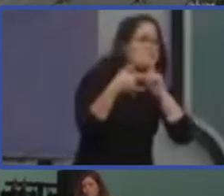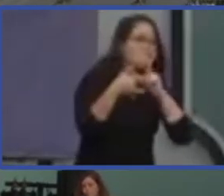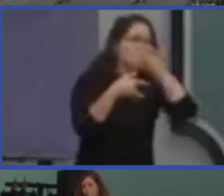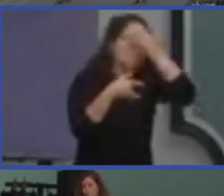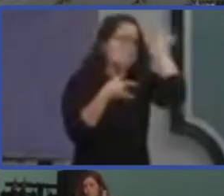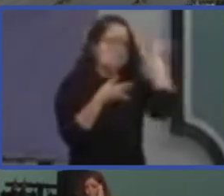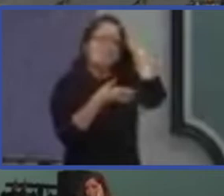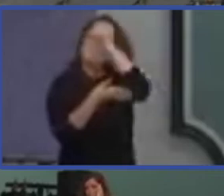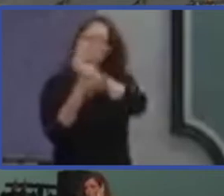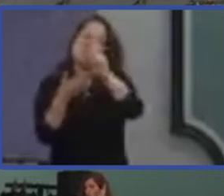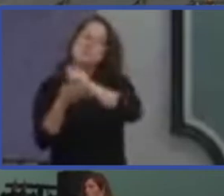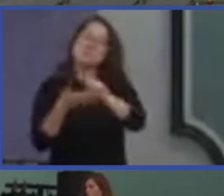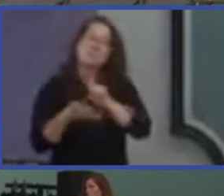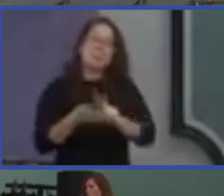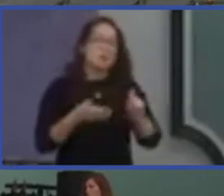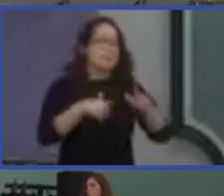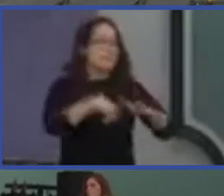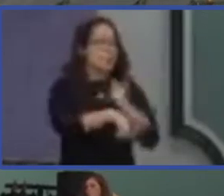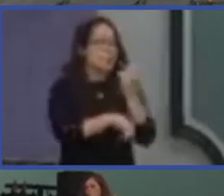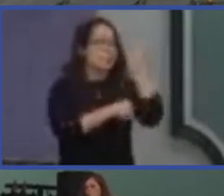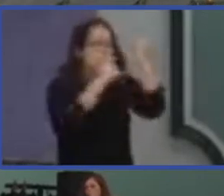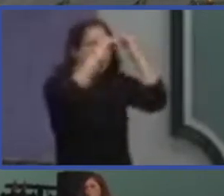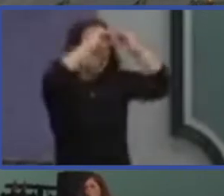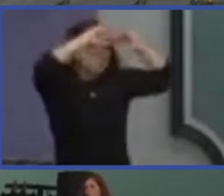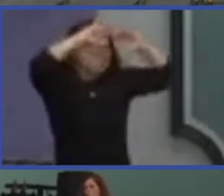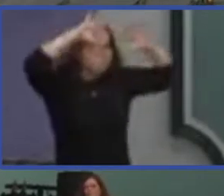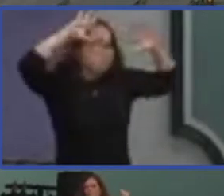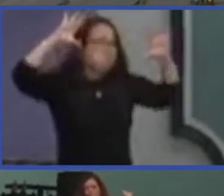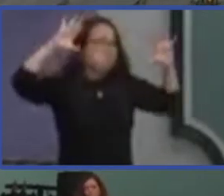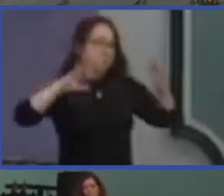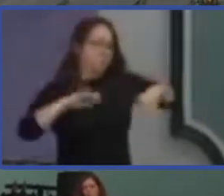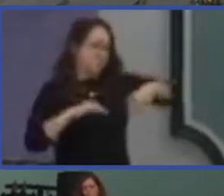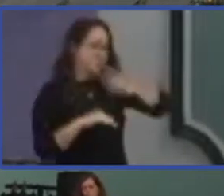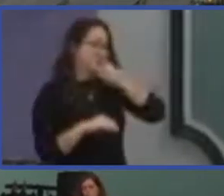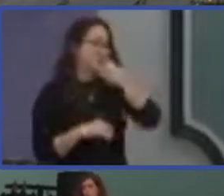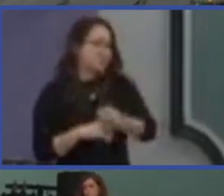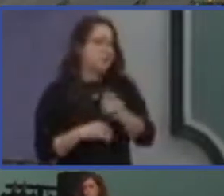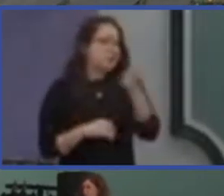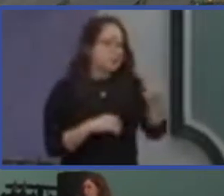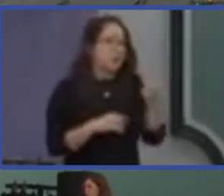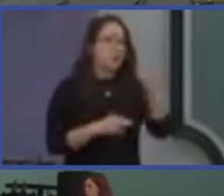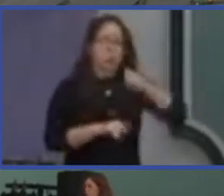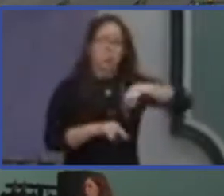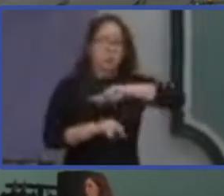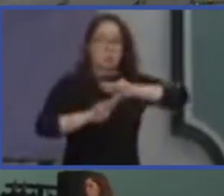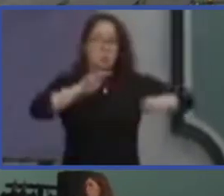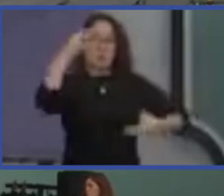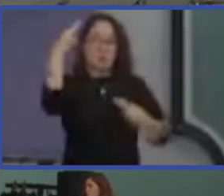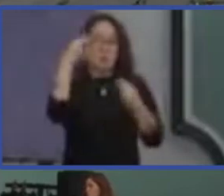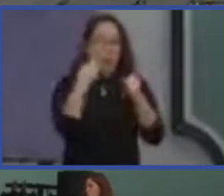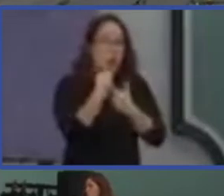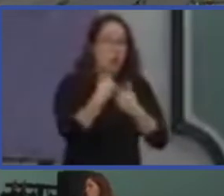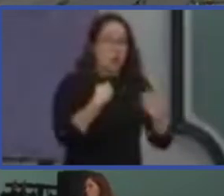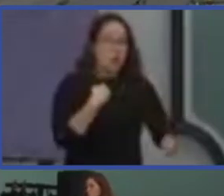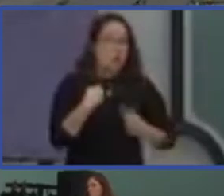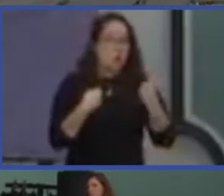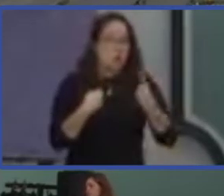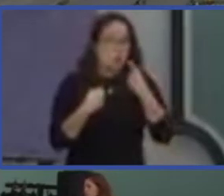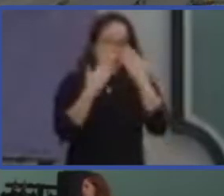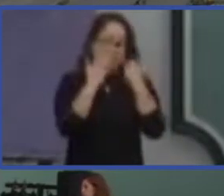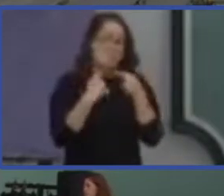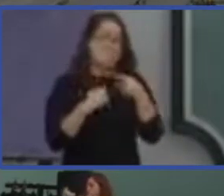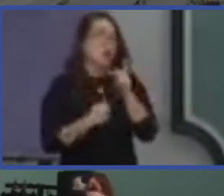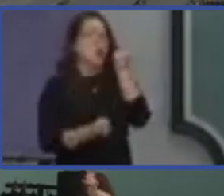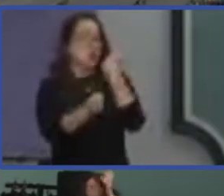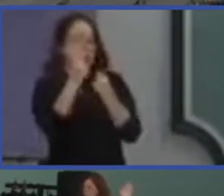porque es un producto de la imaginación y como ya dijimos en nuestro universo no hay nada infinito pero para algunos físicos existe